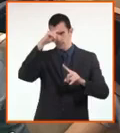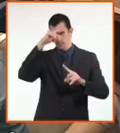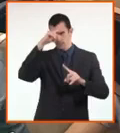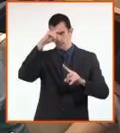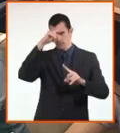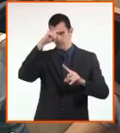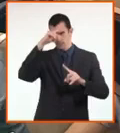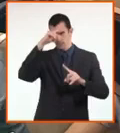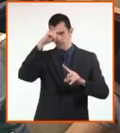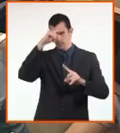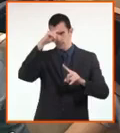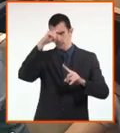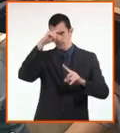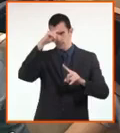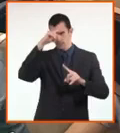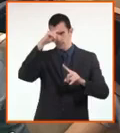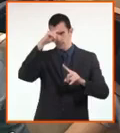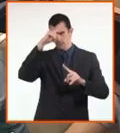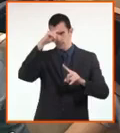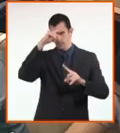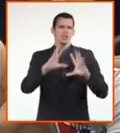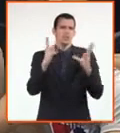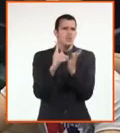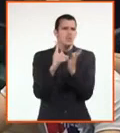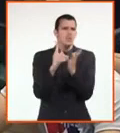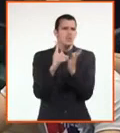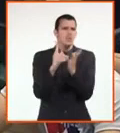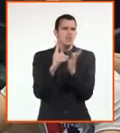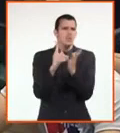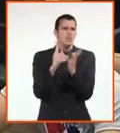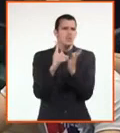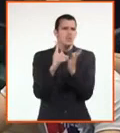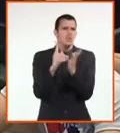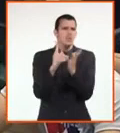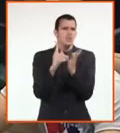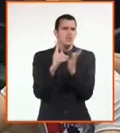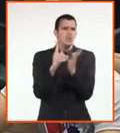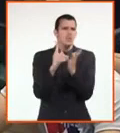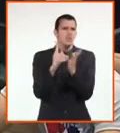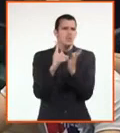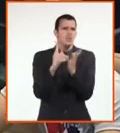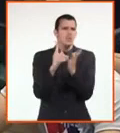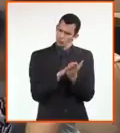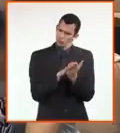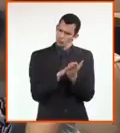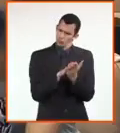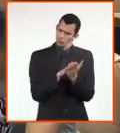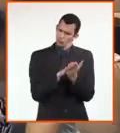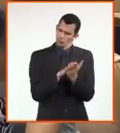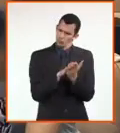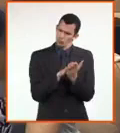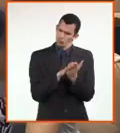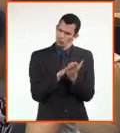fidelista, con aportar al perfeccionamiento y avance de nuestro modelo económico y